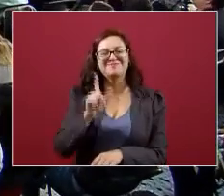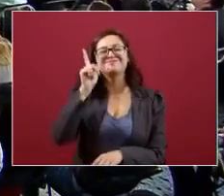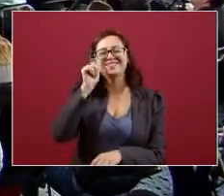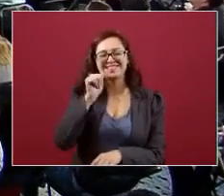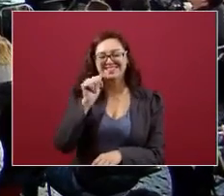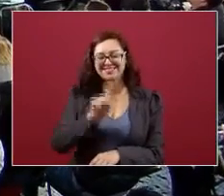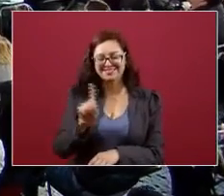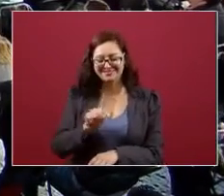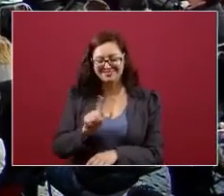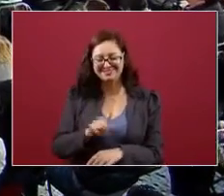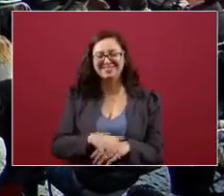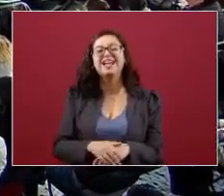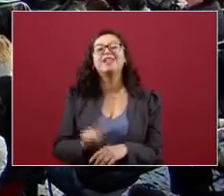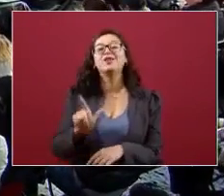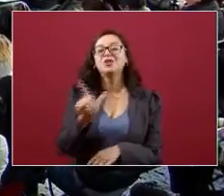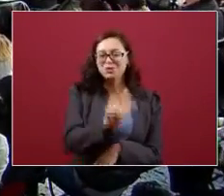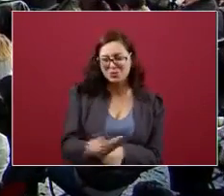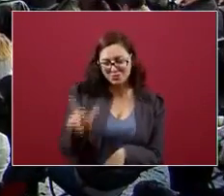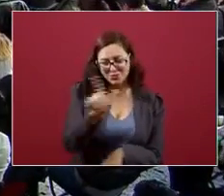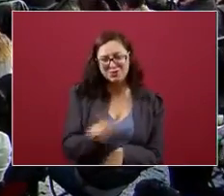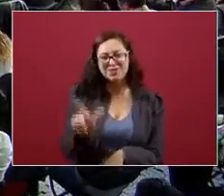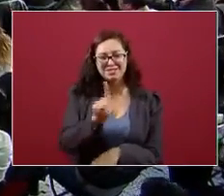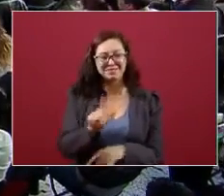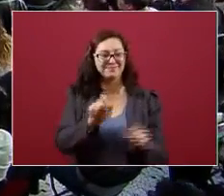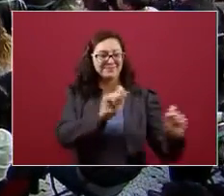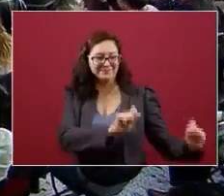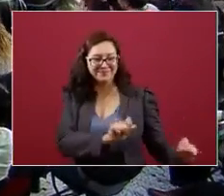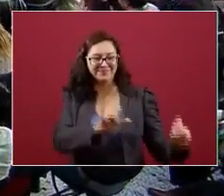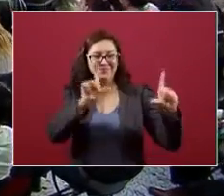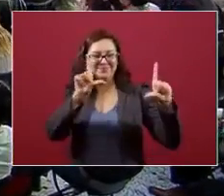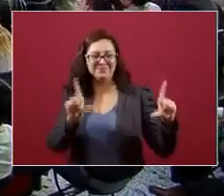estar. El lunes voy a poner aquí